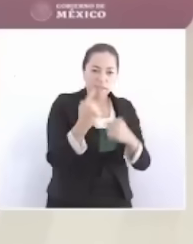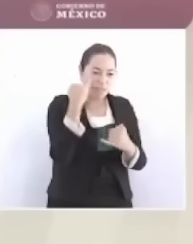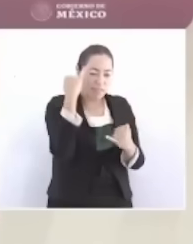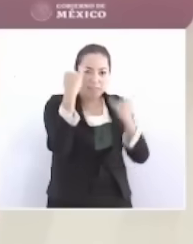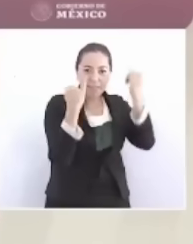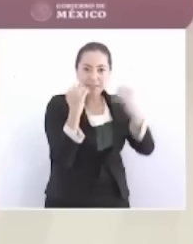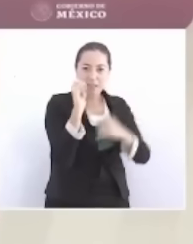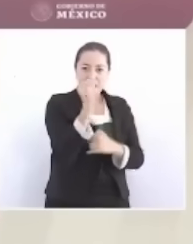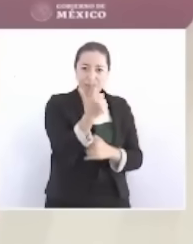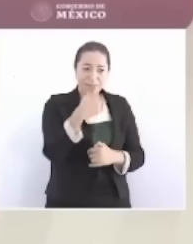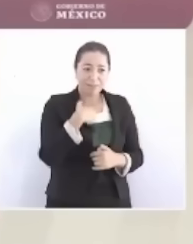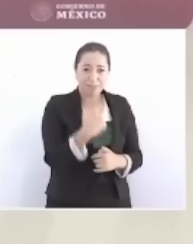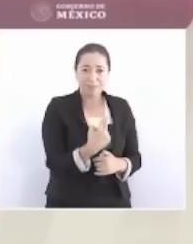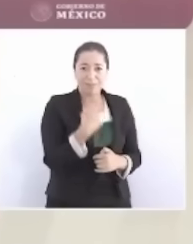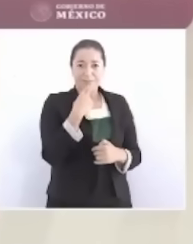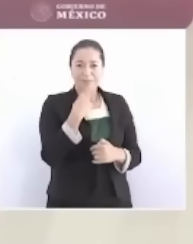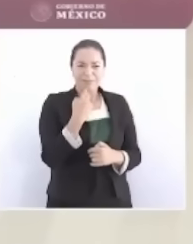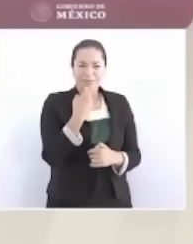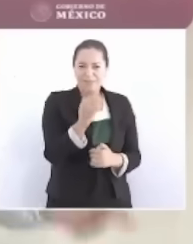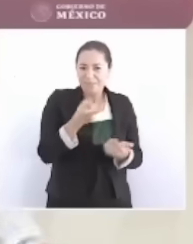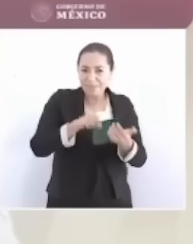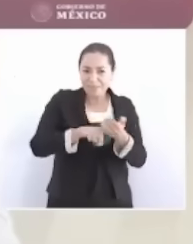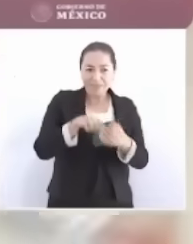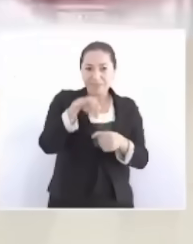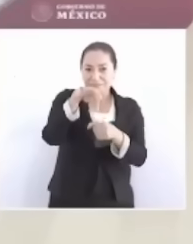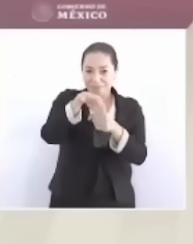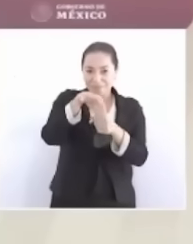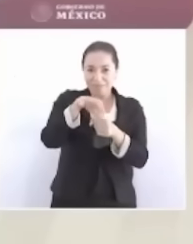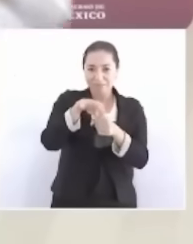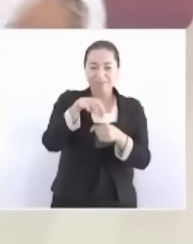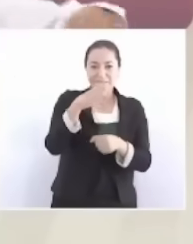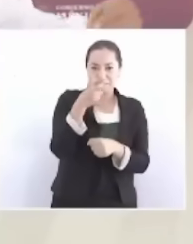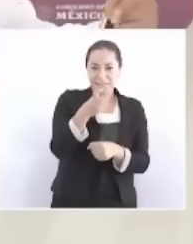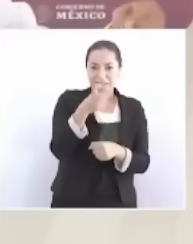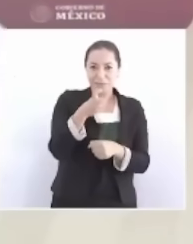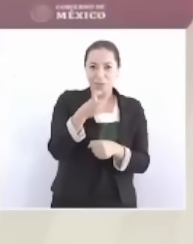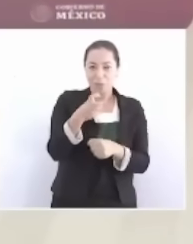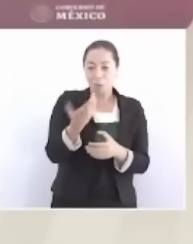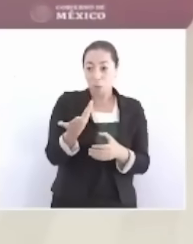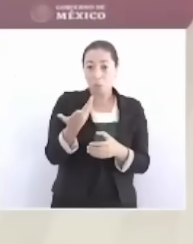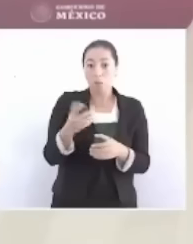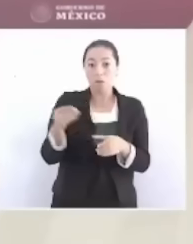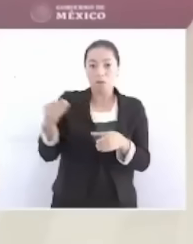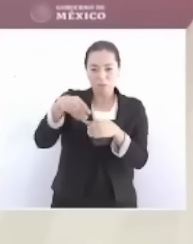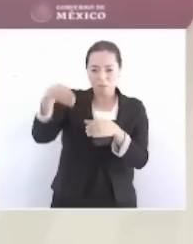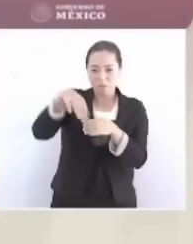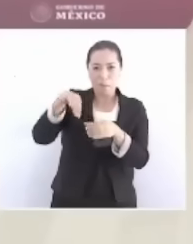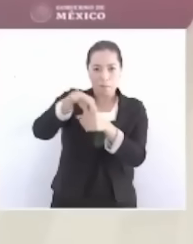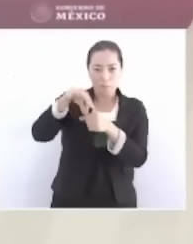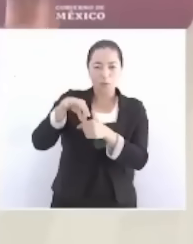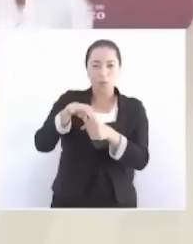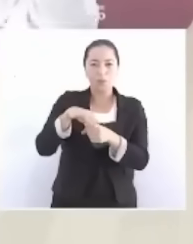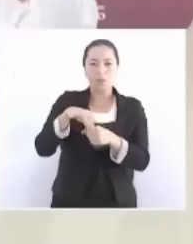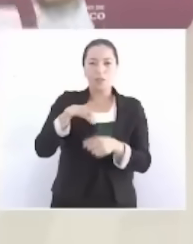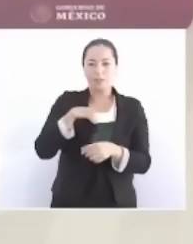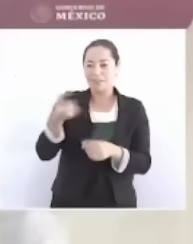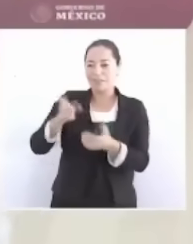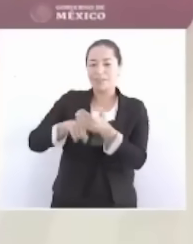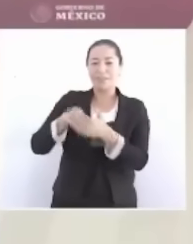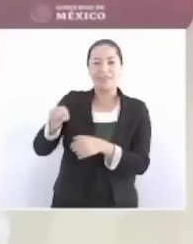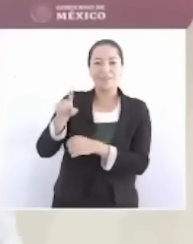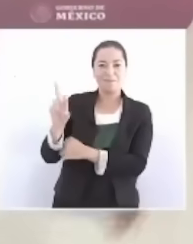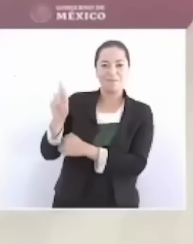una fórmula que utilizamos ahora en la elección en donde los votos de este soil